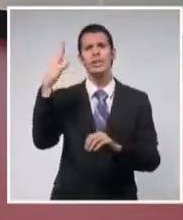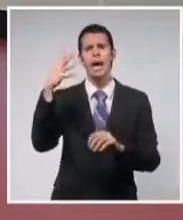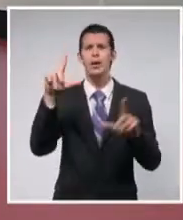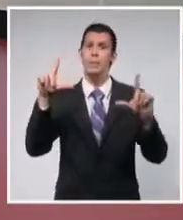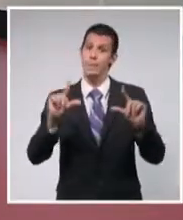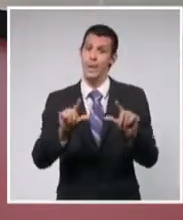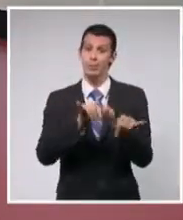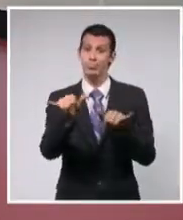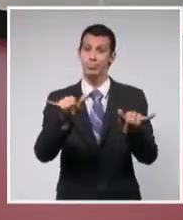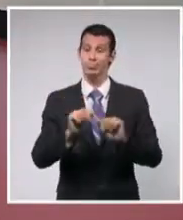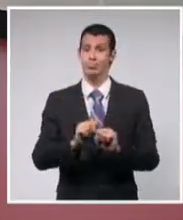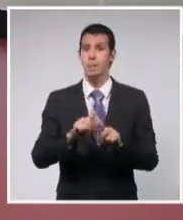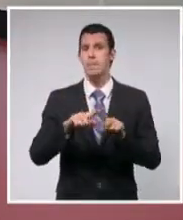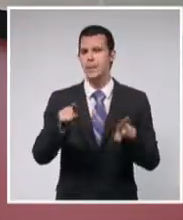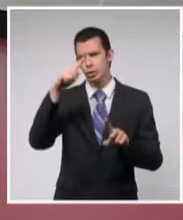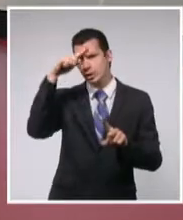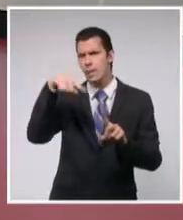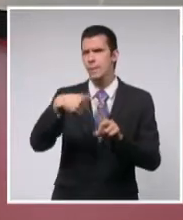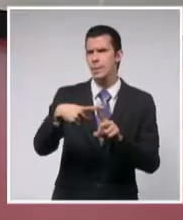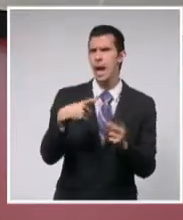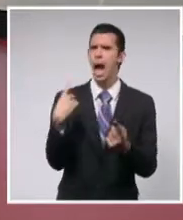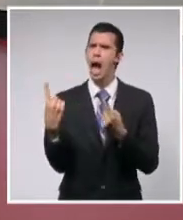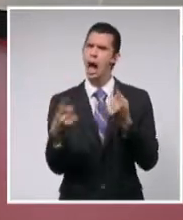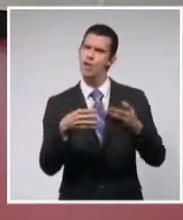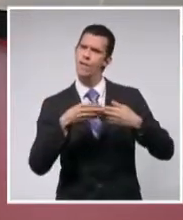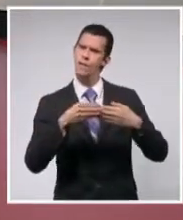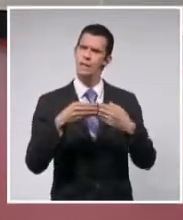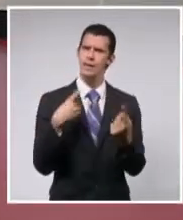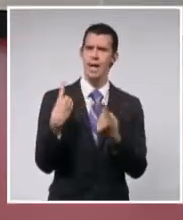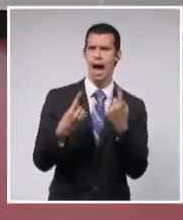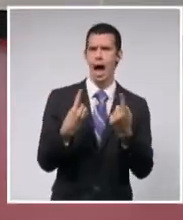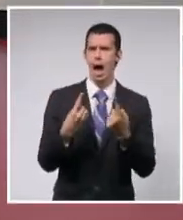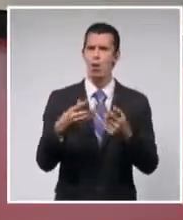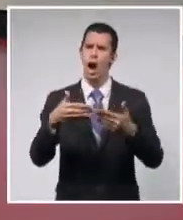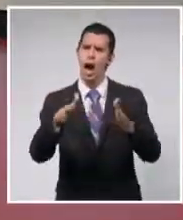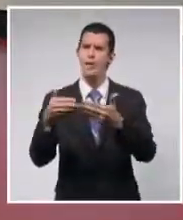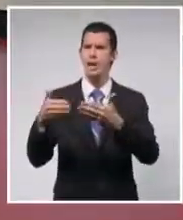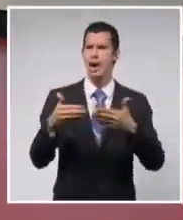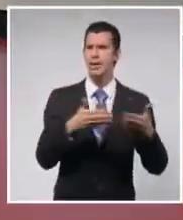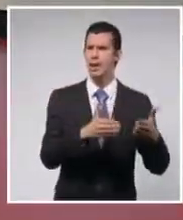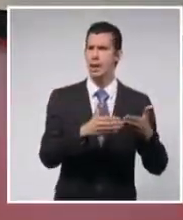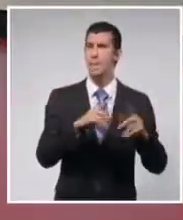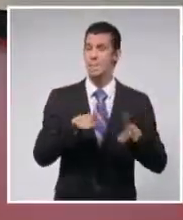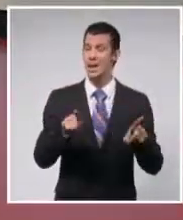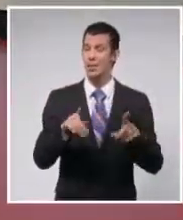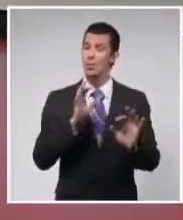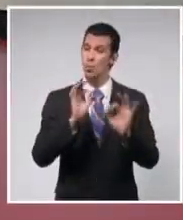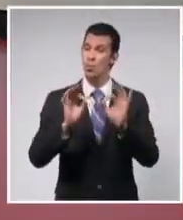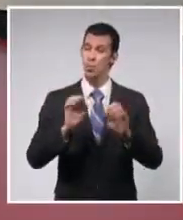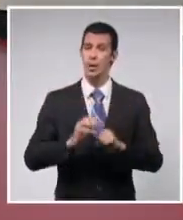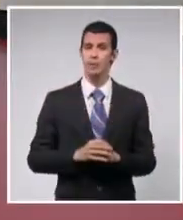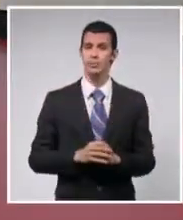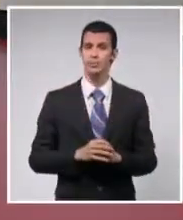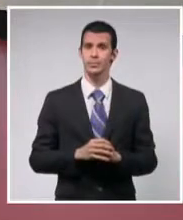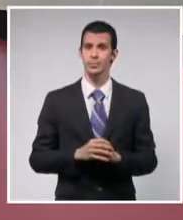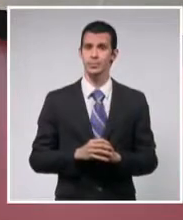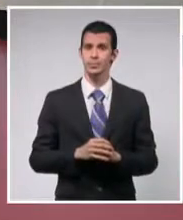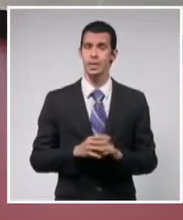empezaron a abrirse nuevamente destinos a los turistas internacionales así es las pérdidas en ingresos por turismo internacional